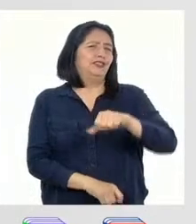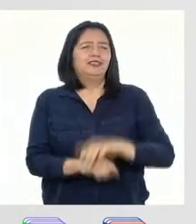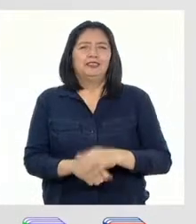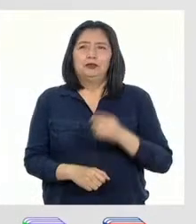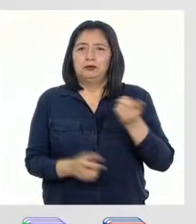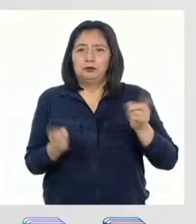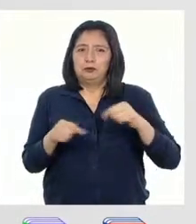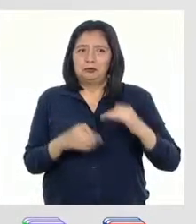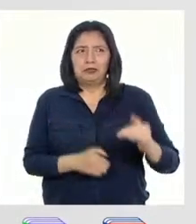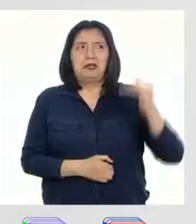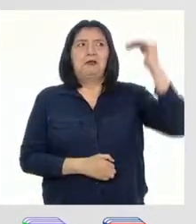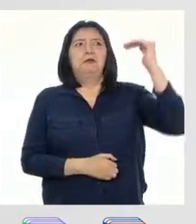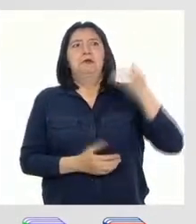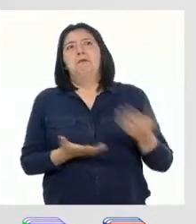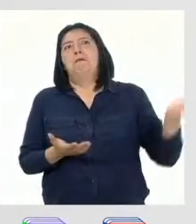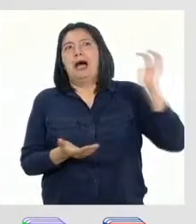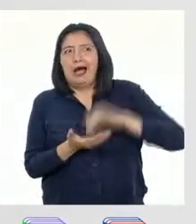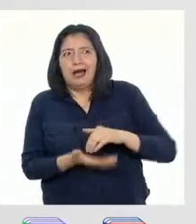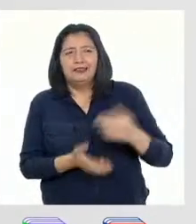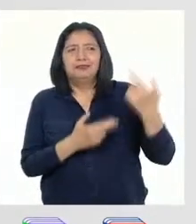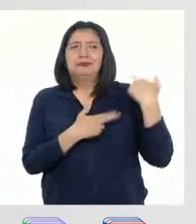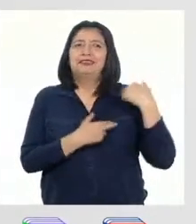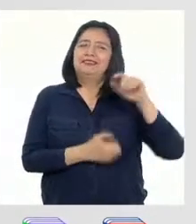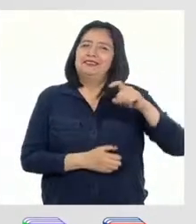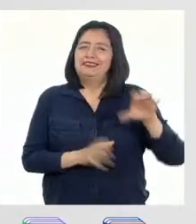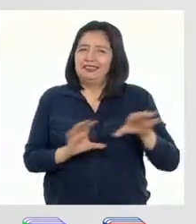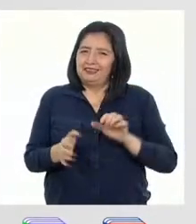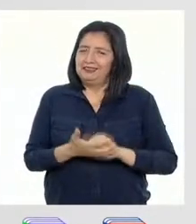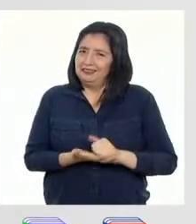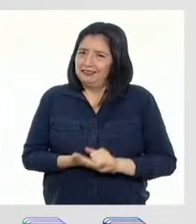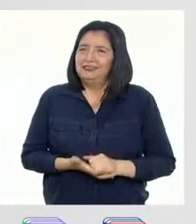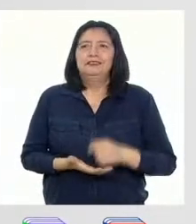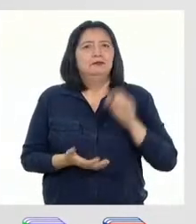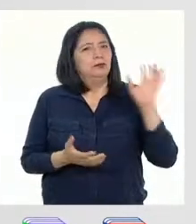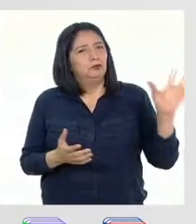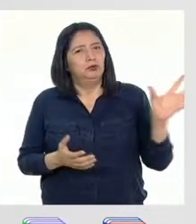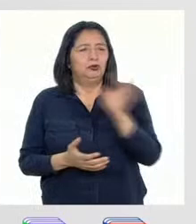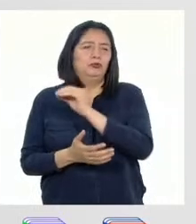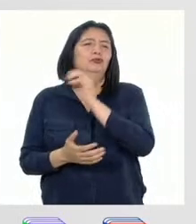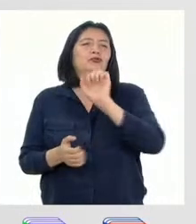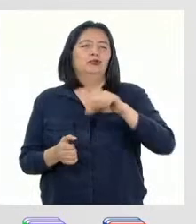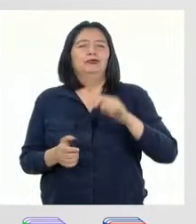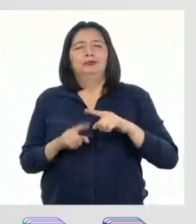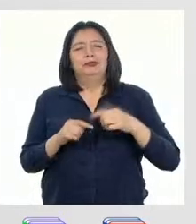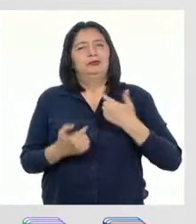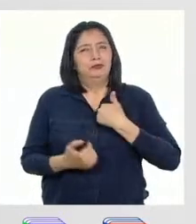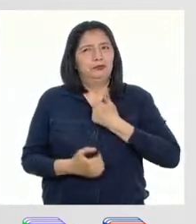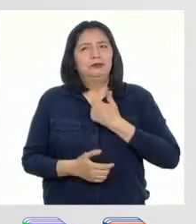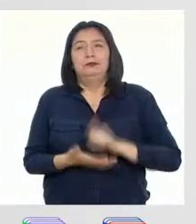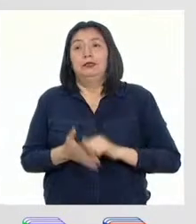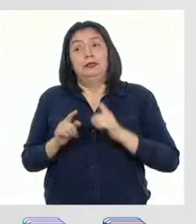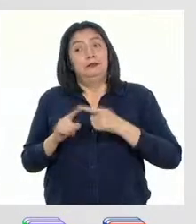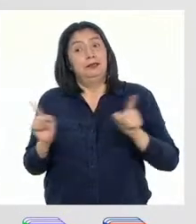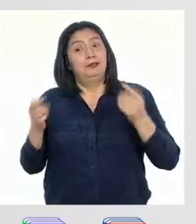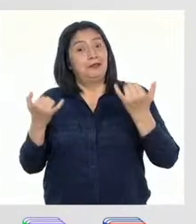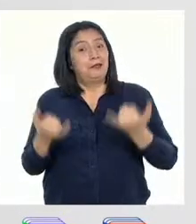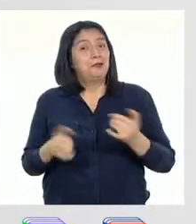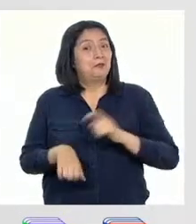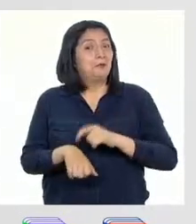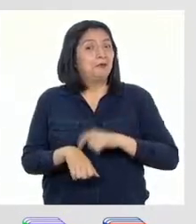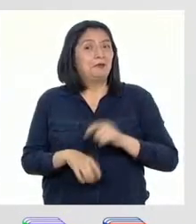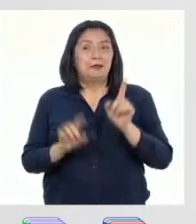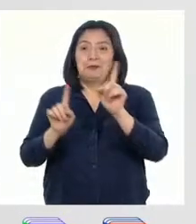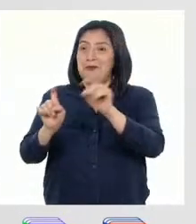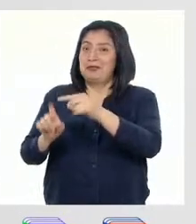porque cuando eres adulto, más responsable tienes que ser, porque todo, pero todo depende de uno mismo. Pero ahora es momento